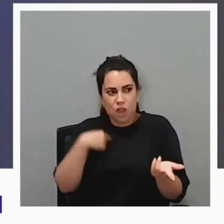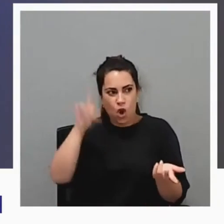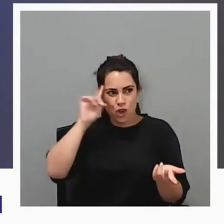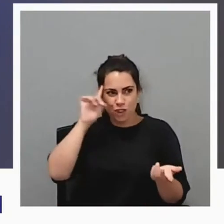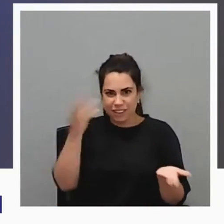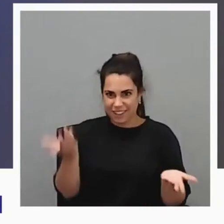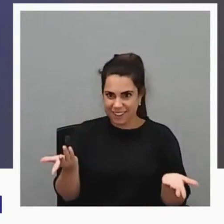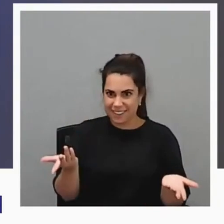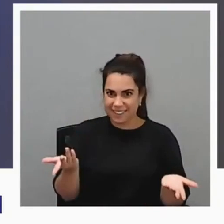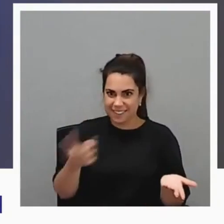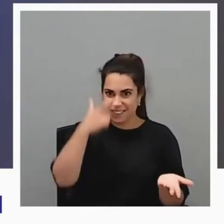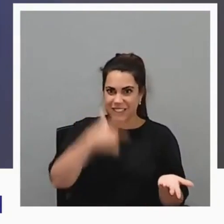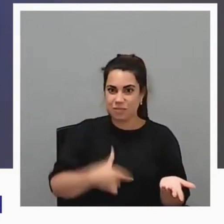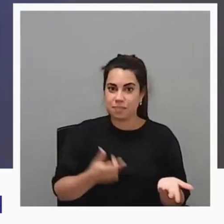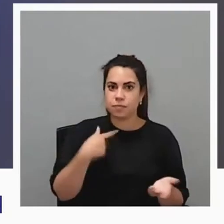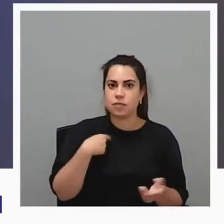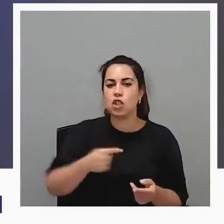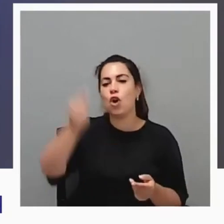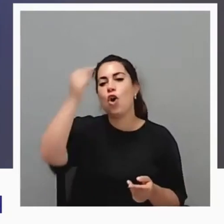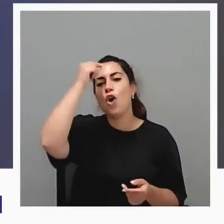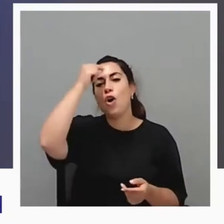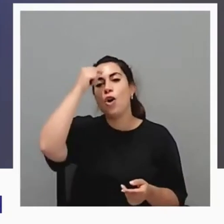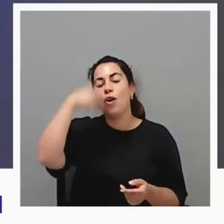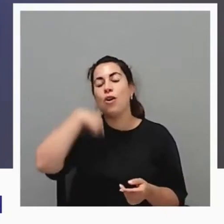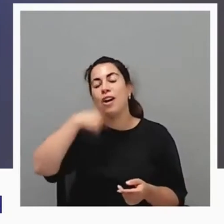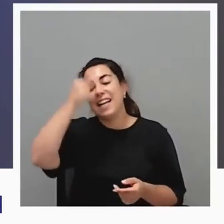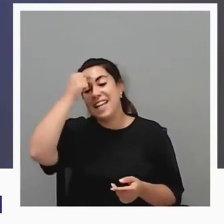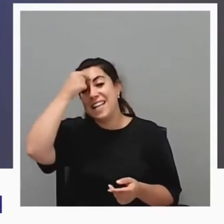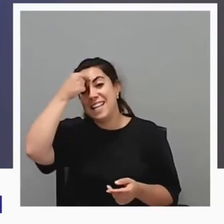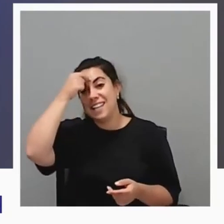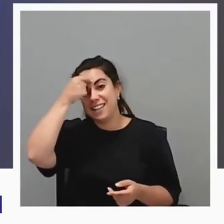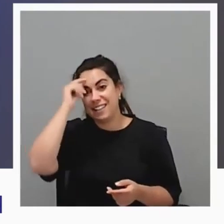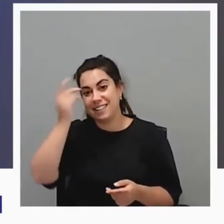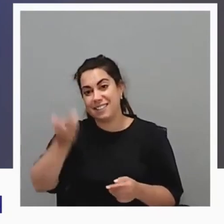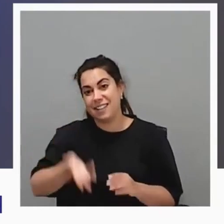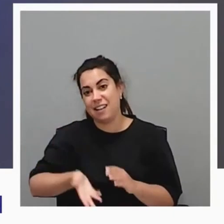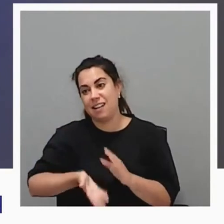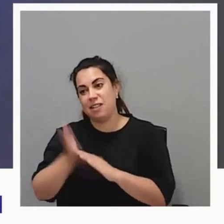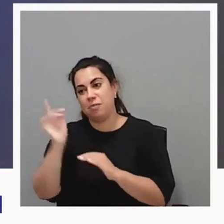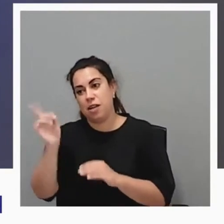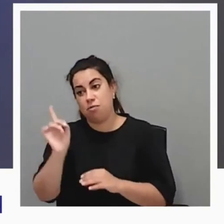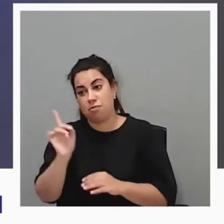India para poner los ejemplos, los tenemos aquí, en esta sala.